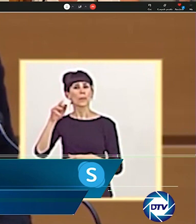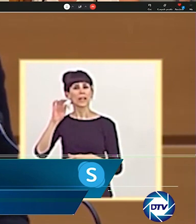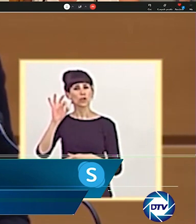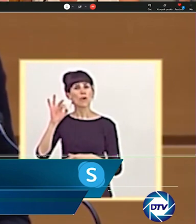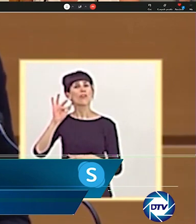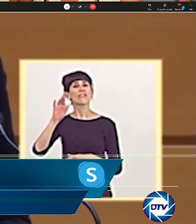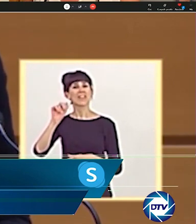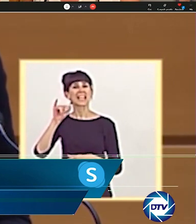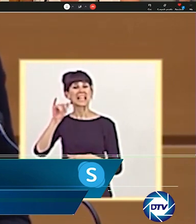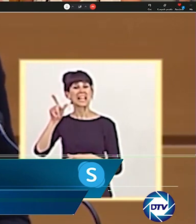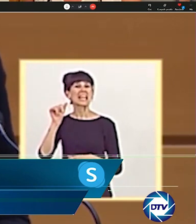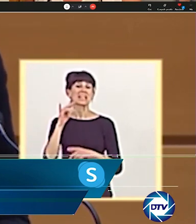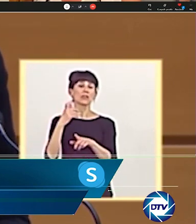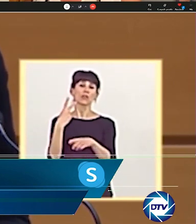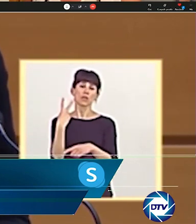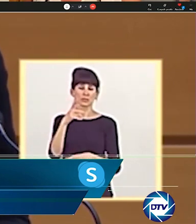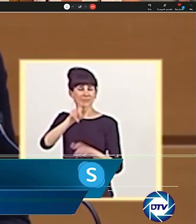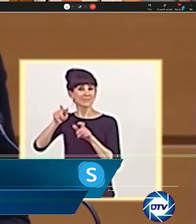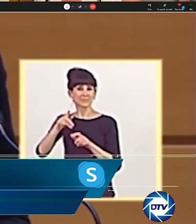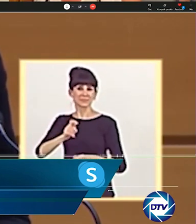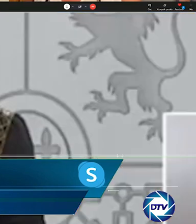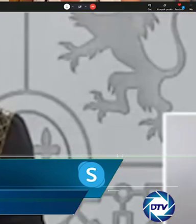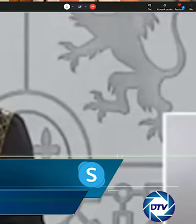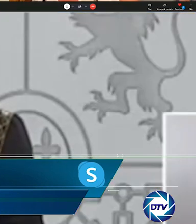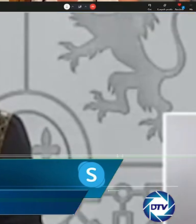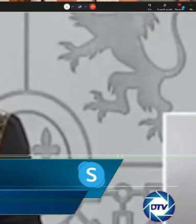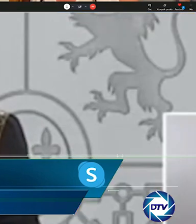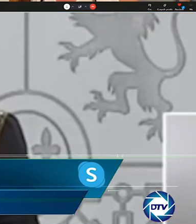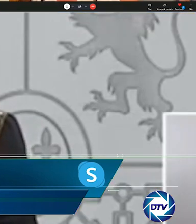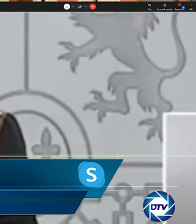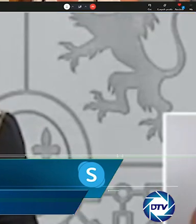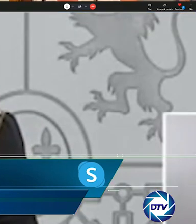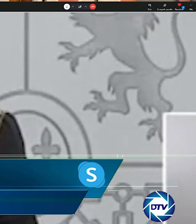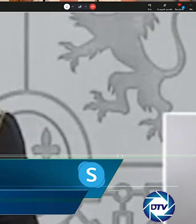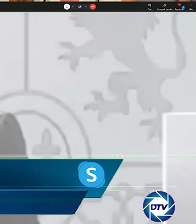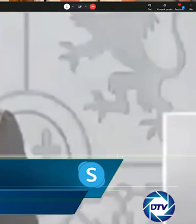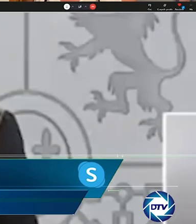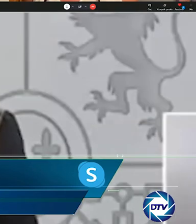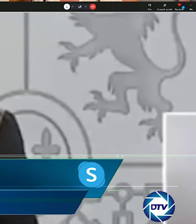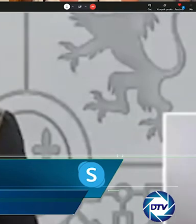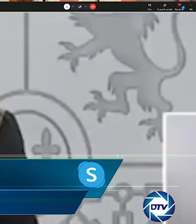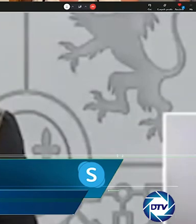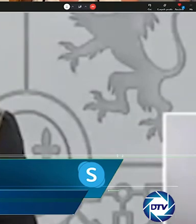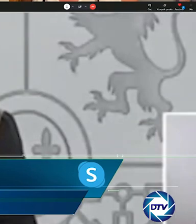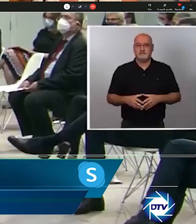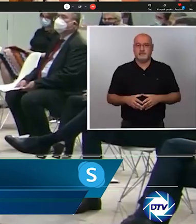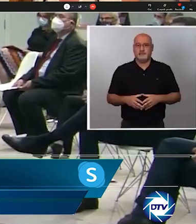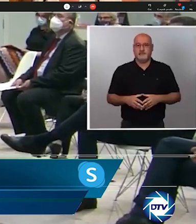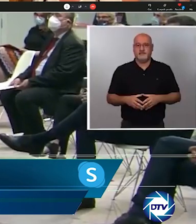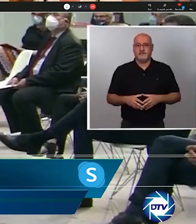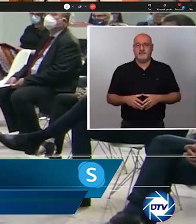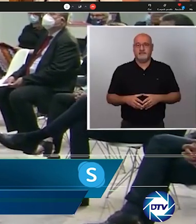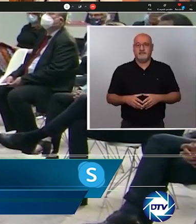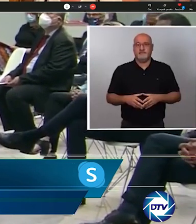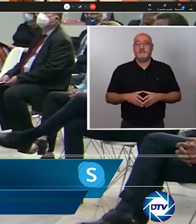ejemplo el confinamiento, el encierro, la localización domiciliaria o incluso a la pena de arresto